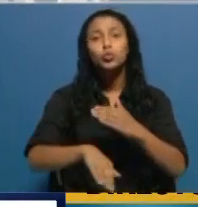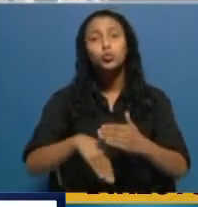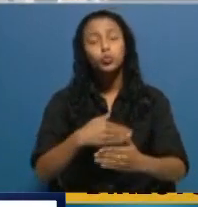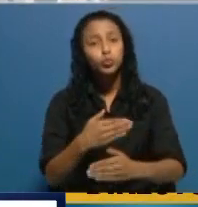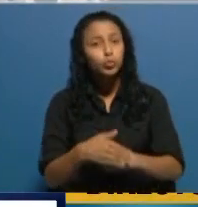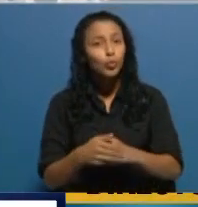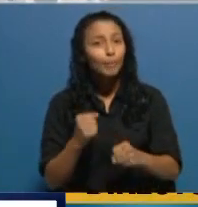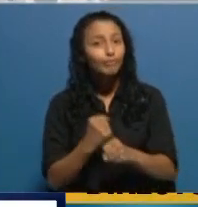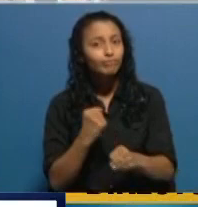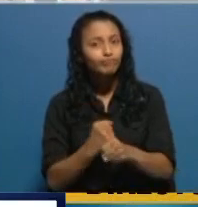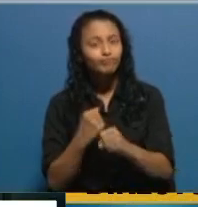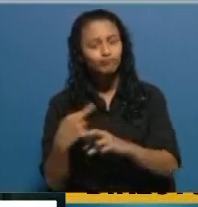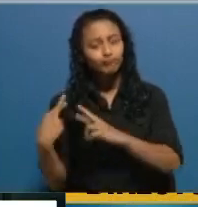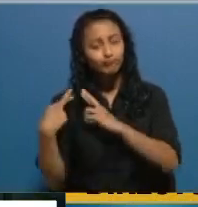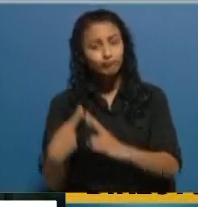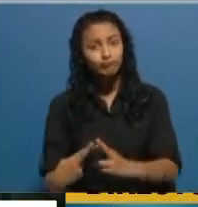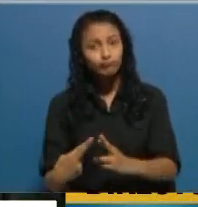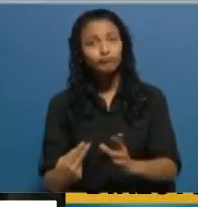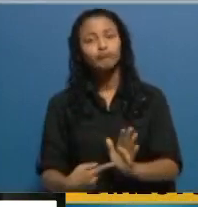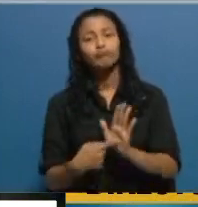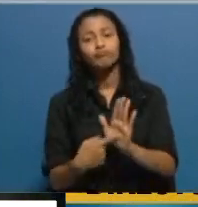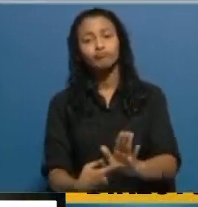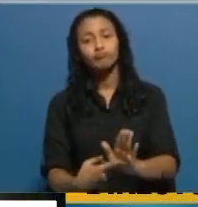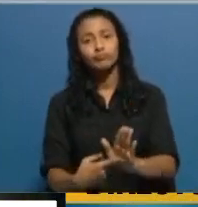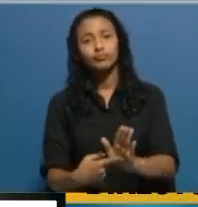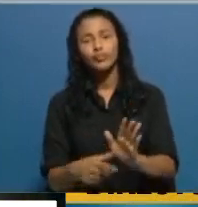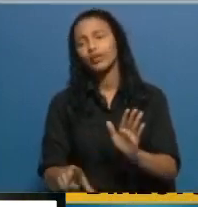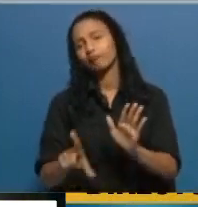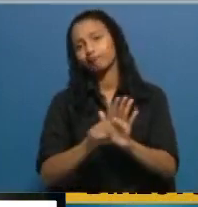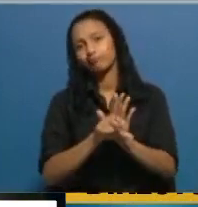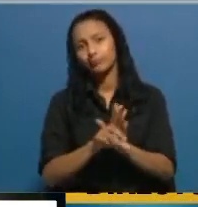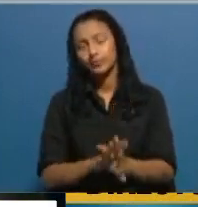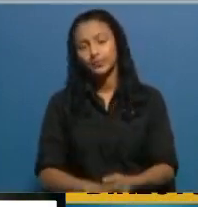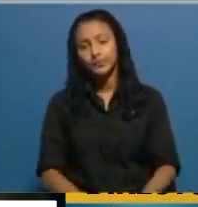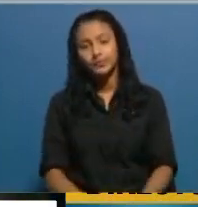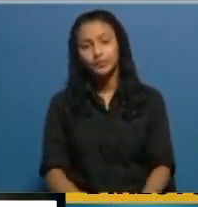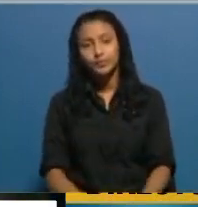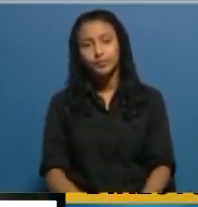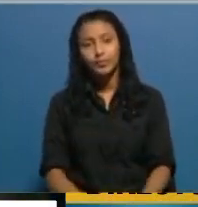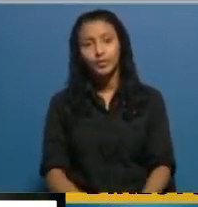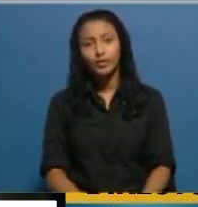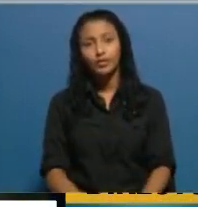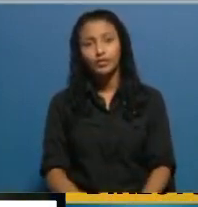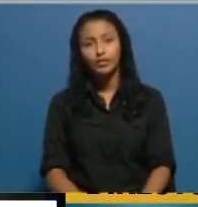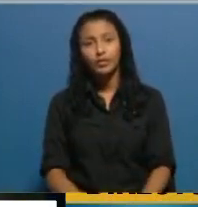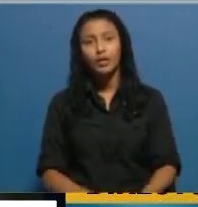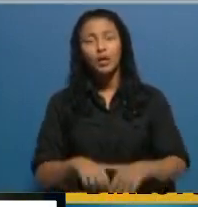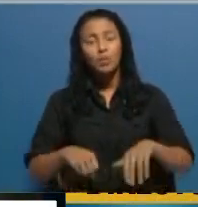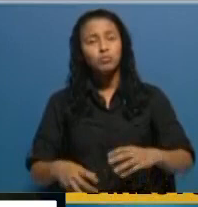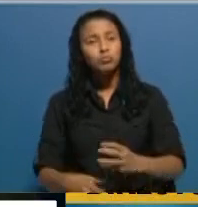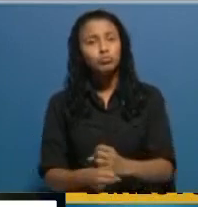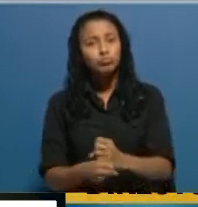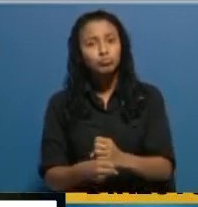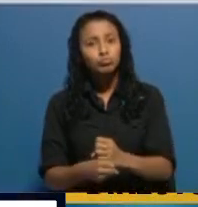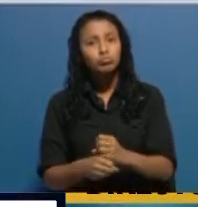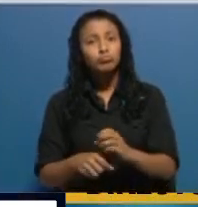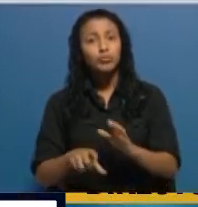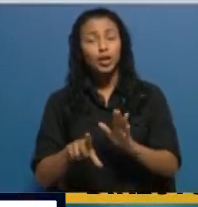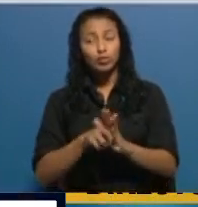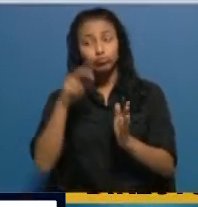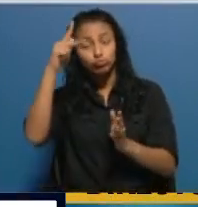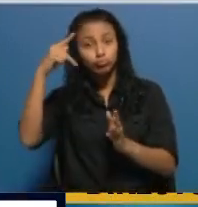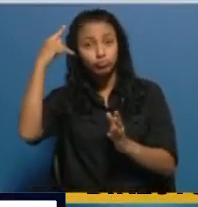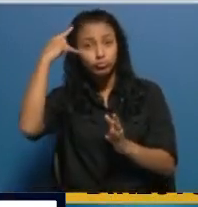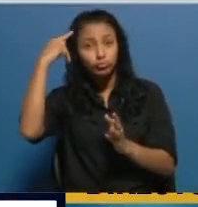y el respaldo que requieran en el marco de la ley constituimos el instrumento político por excelencia de la